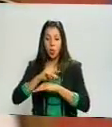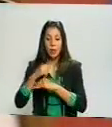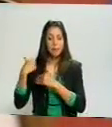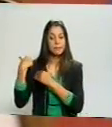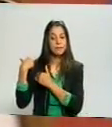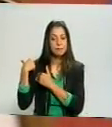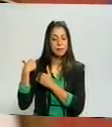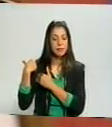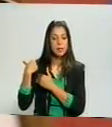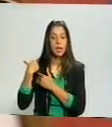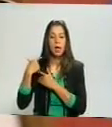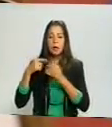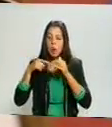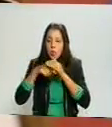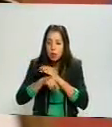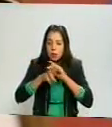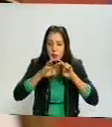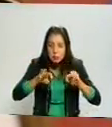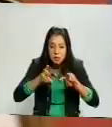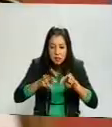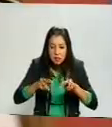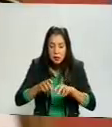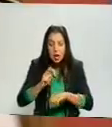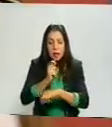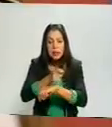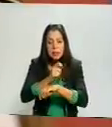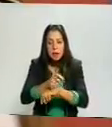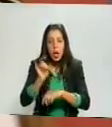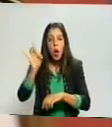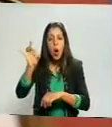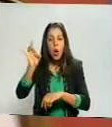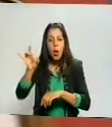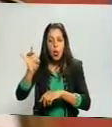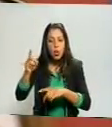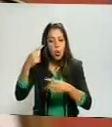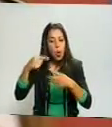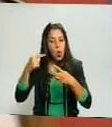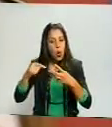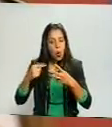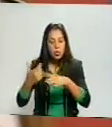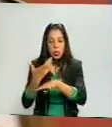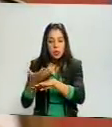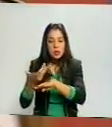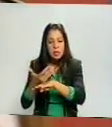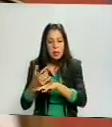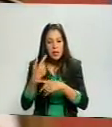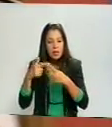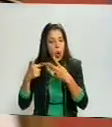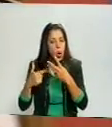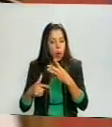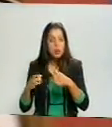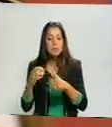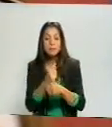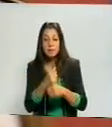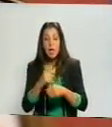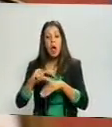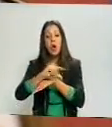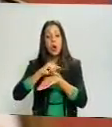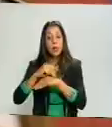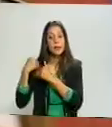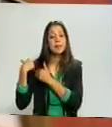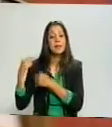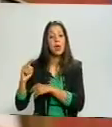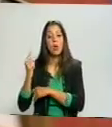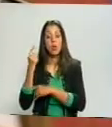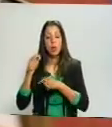actividades de exploración y explotación del oro y demás minerales estratégicos extraídos en